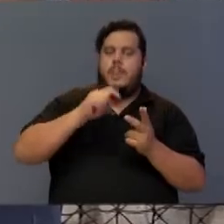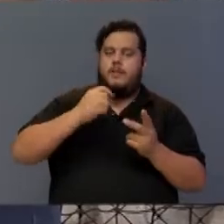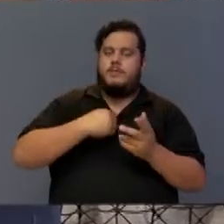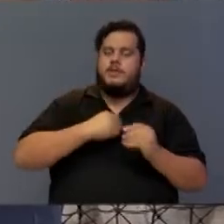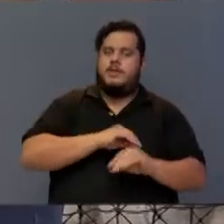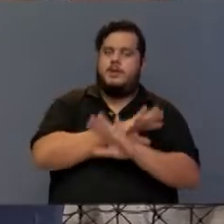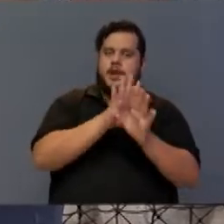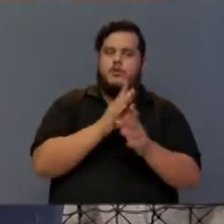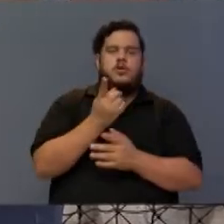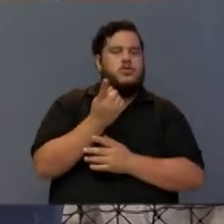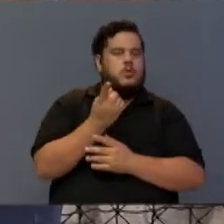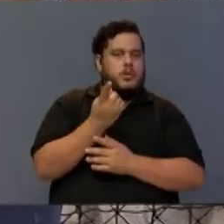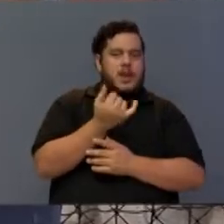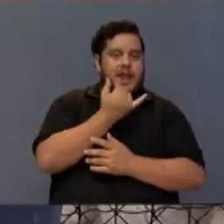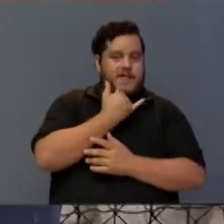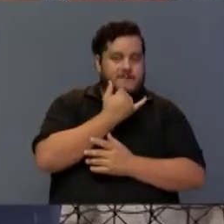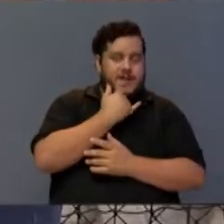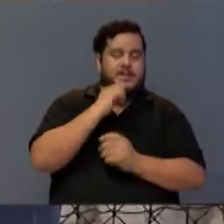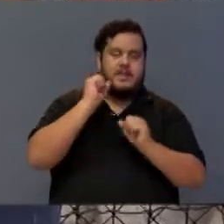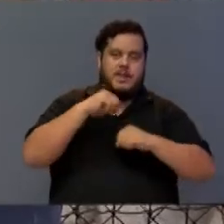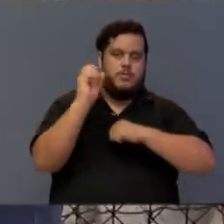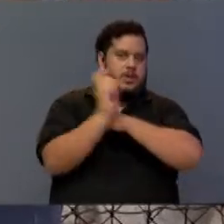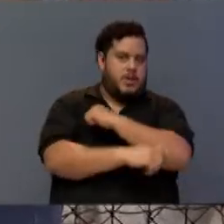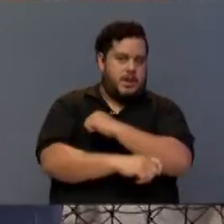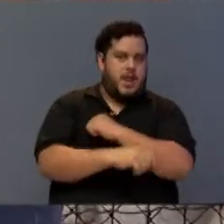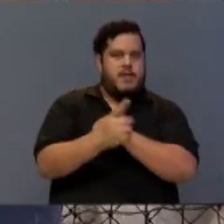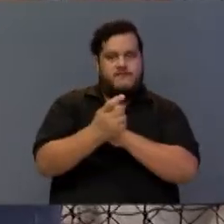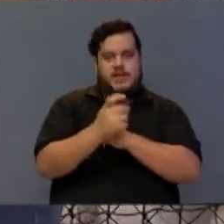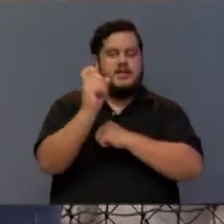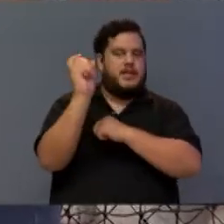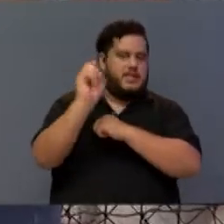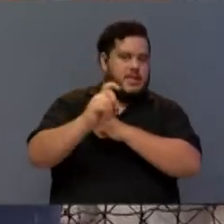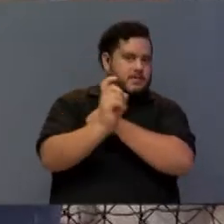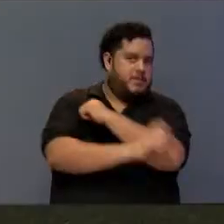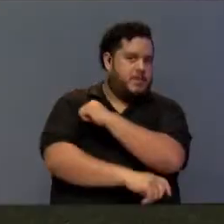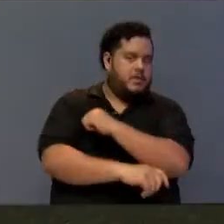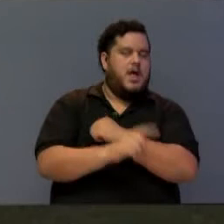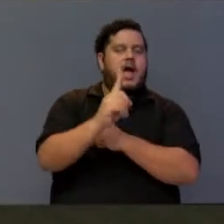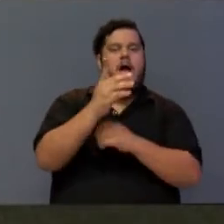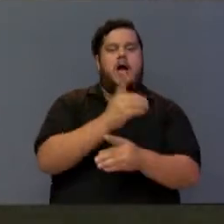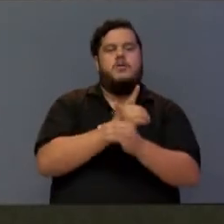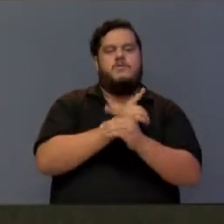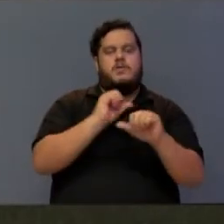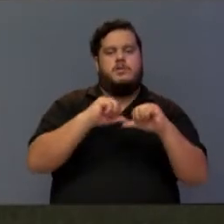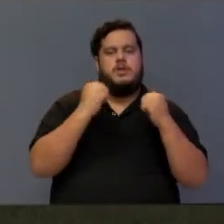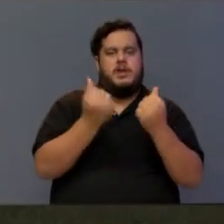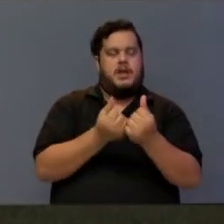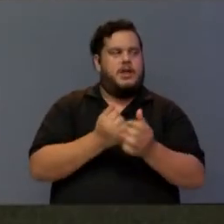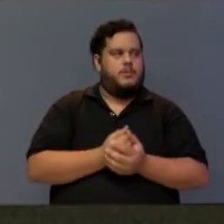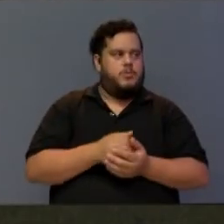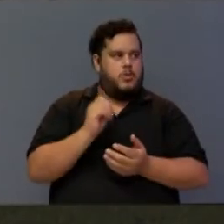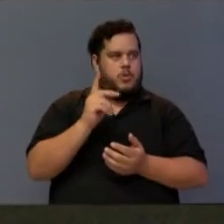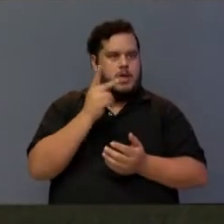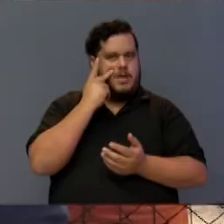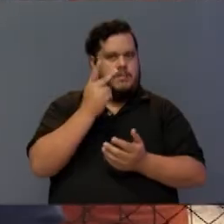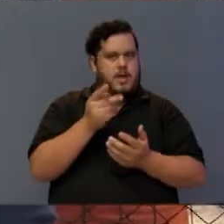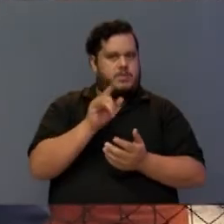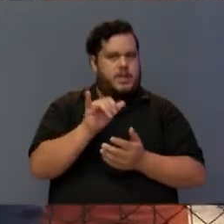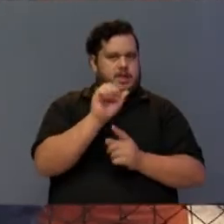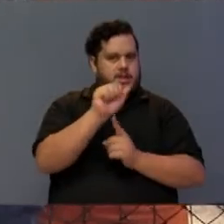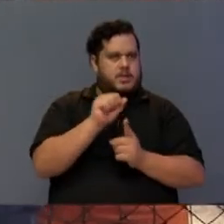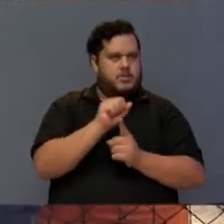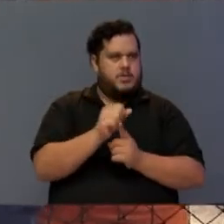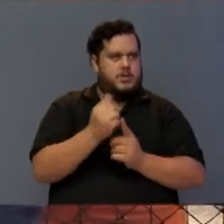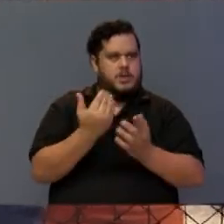qué son las faltas que se le pueden sancionar o se les deben sancionar a un defensor en el área vamos a revisar esos casos que pasaron